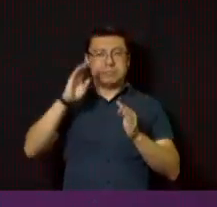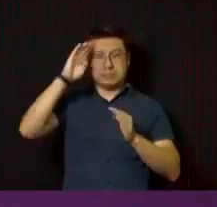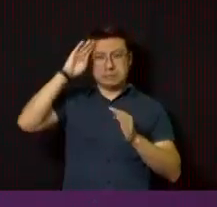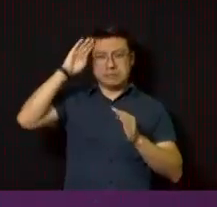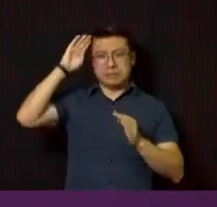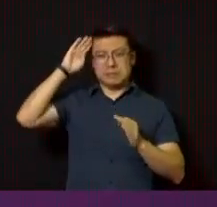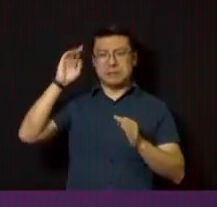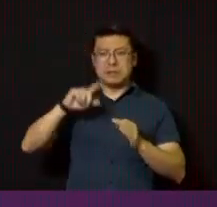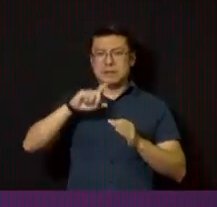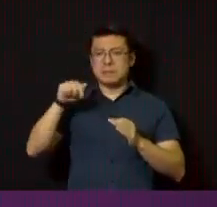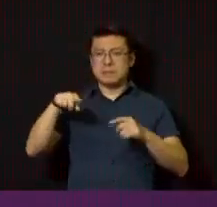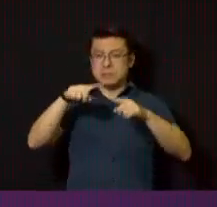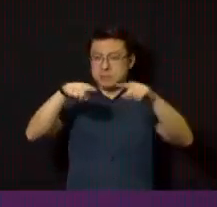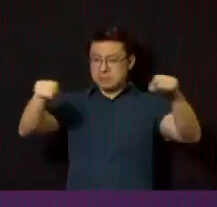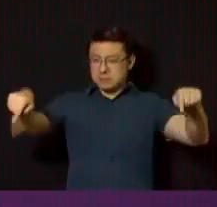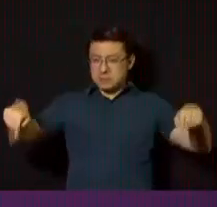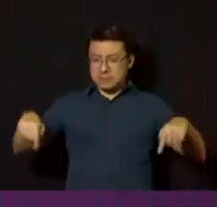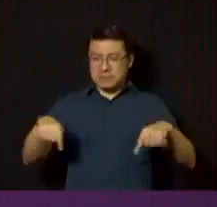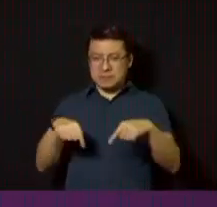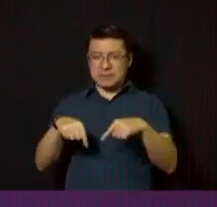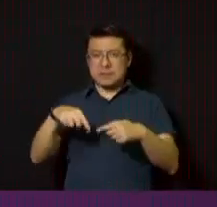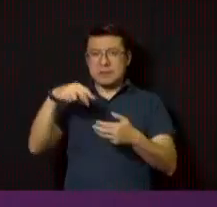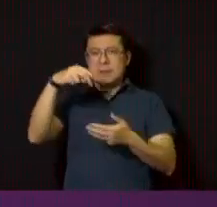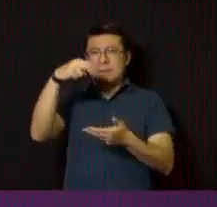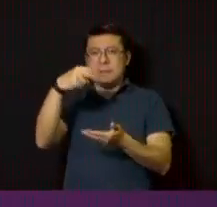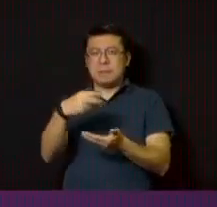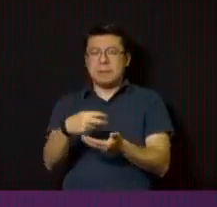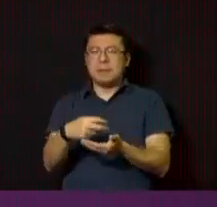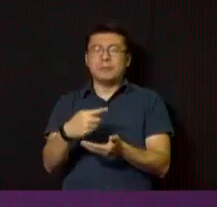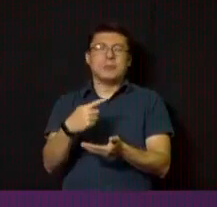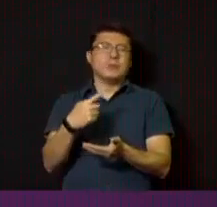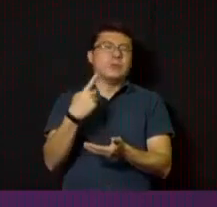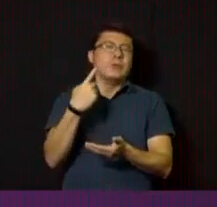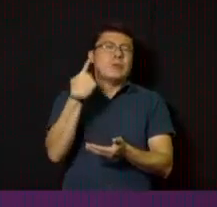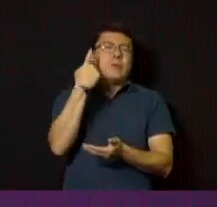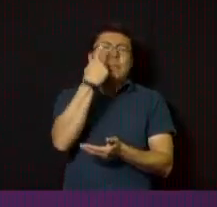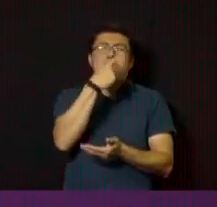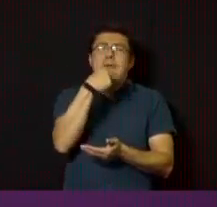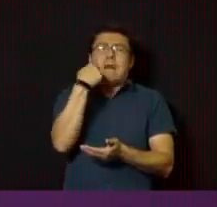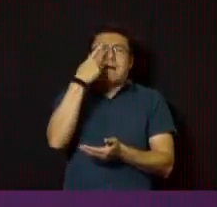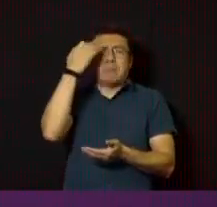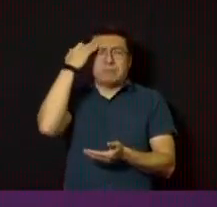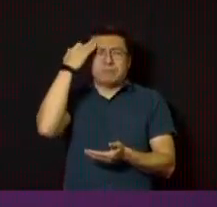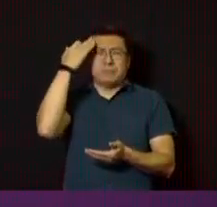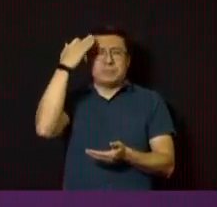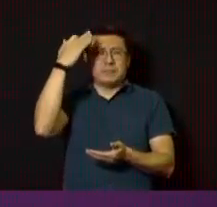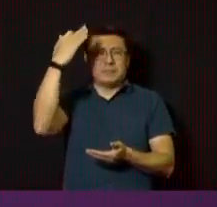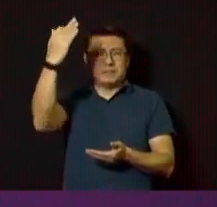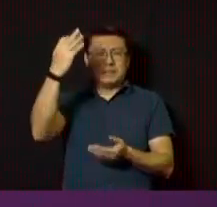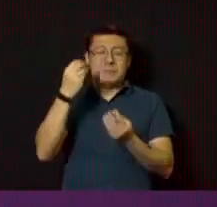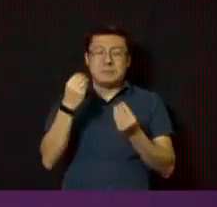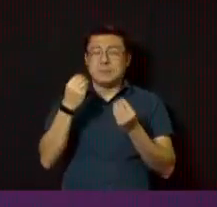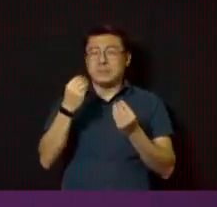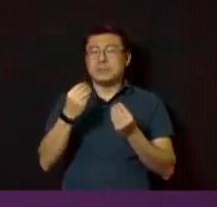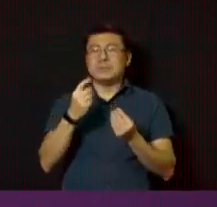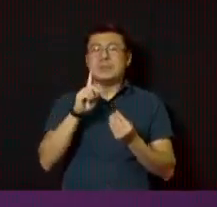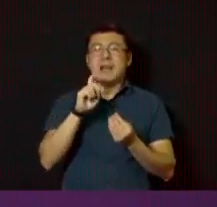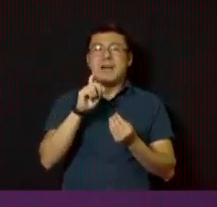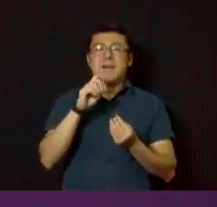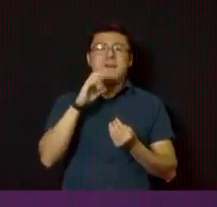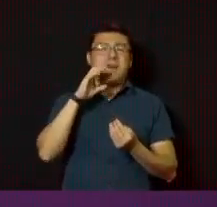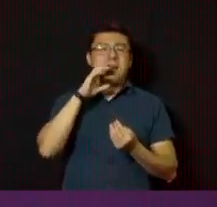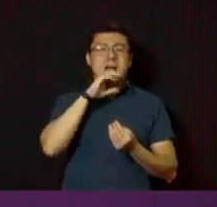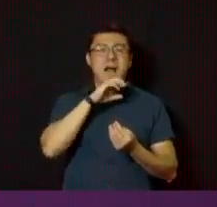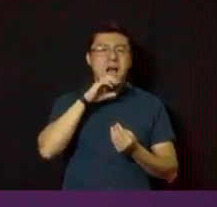Tina, pues la verdad que yo me eché como una hora en Latina, casi me sancocho todavía ahí de tanta agua calientita que estaba.